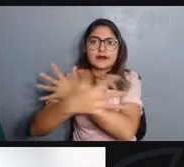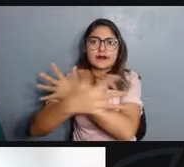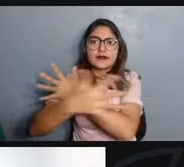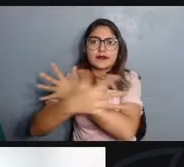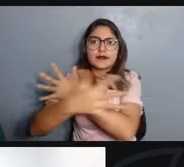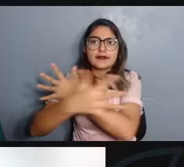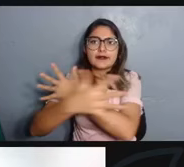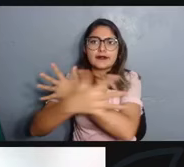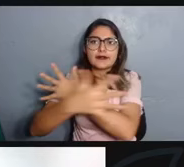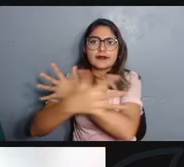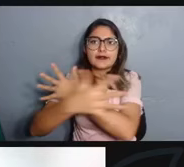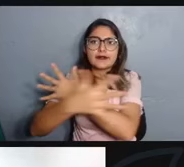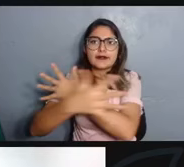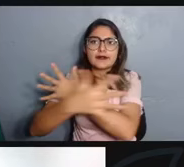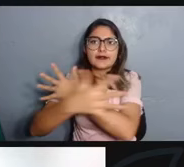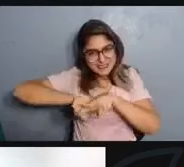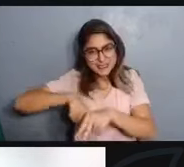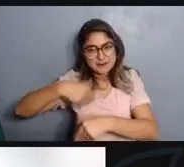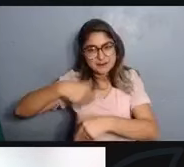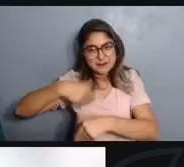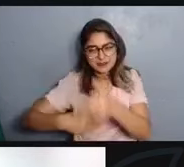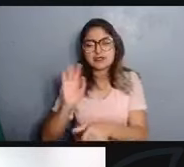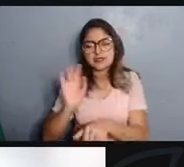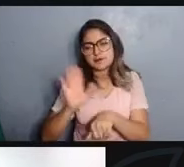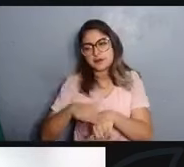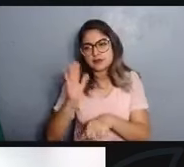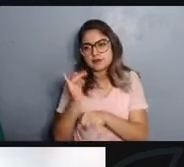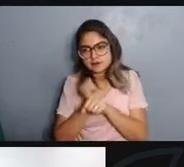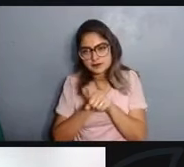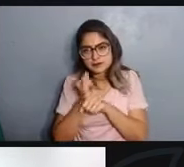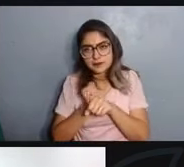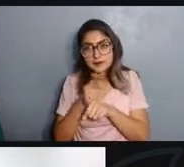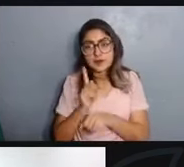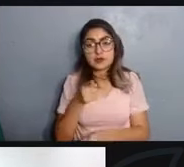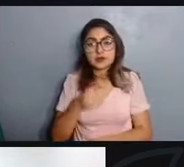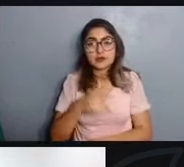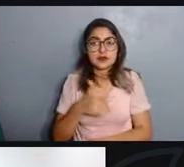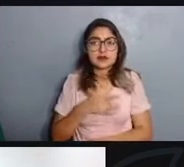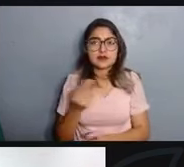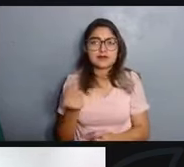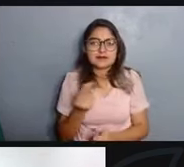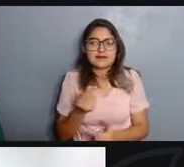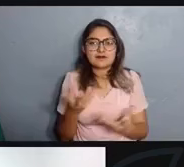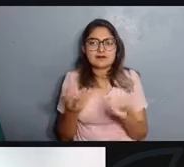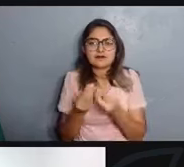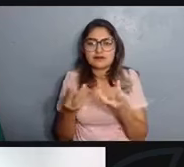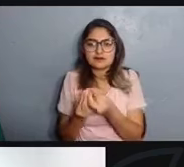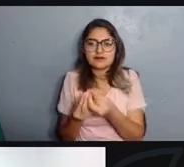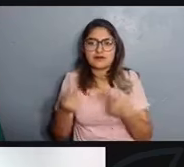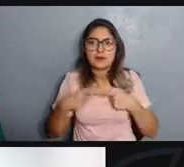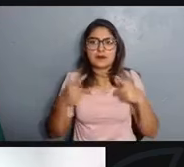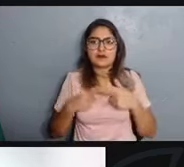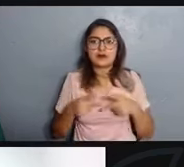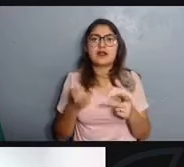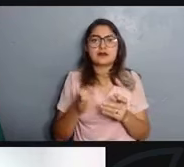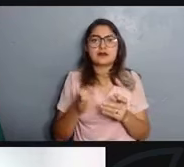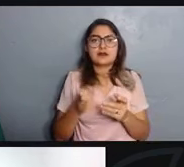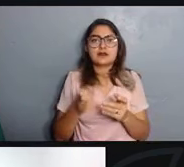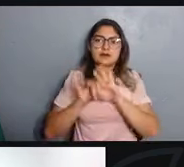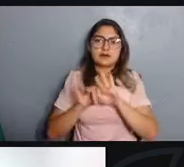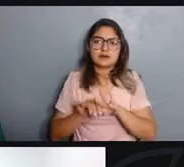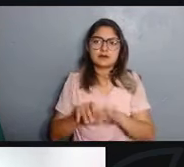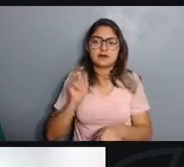las personas es sumamente importante, es parte de nuestra sexualidad en las personas mayores. Voy a